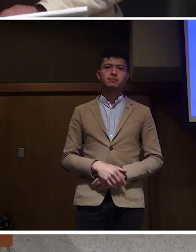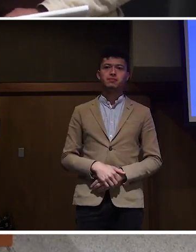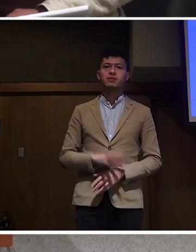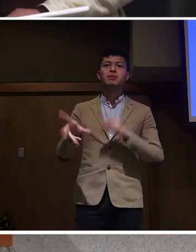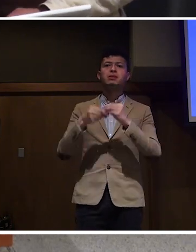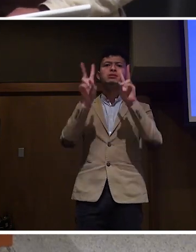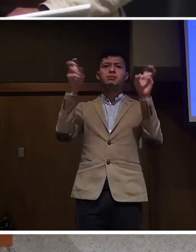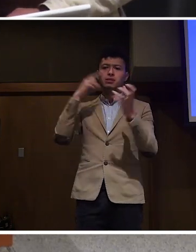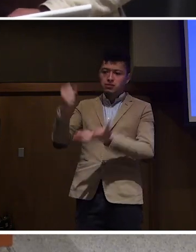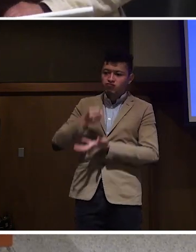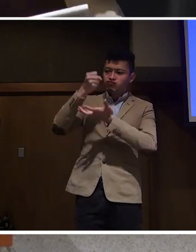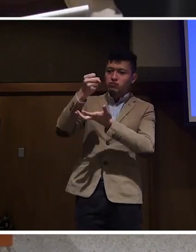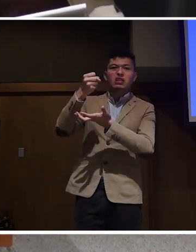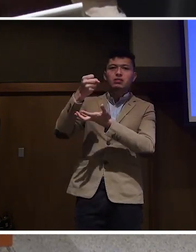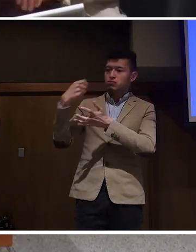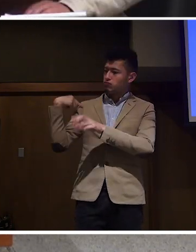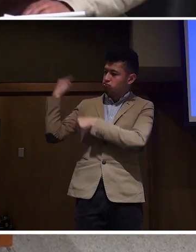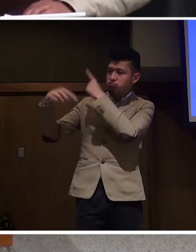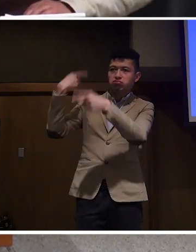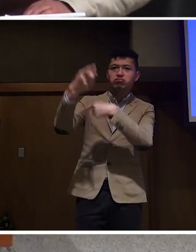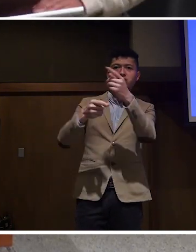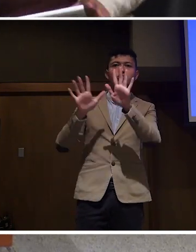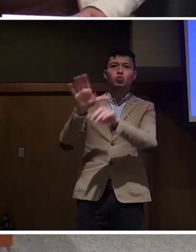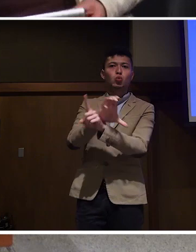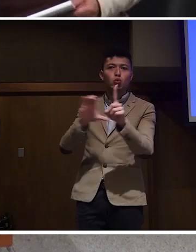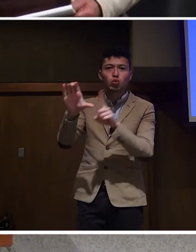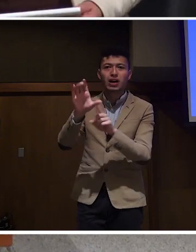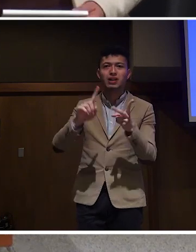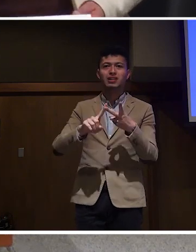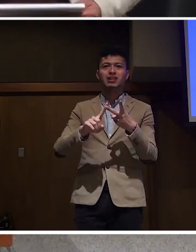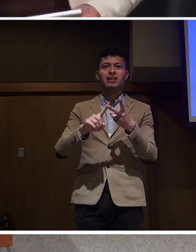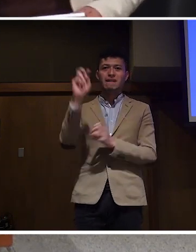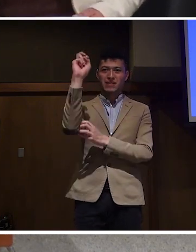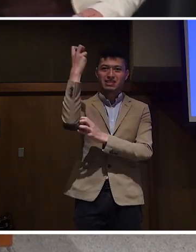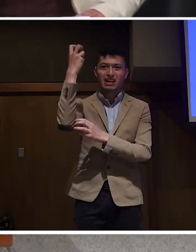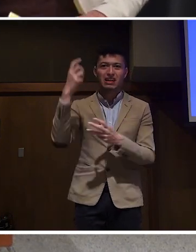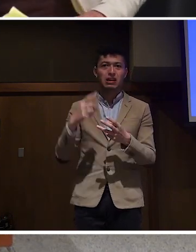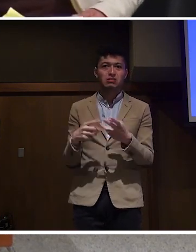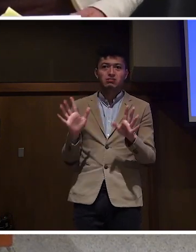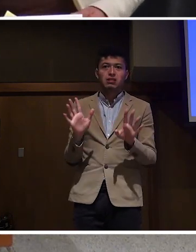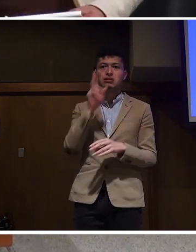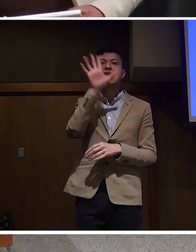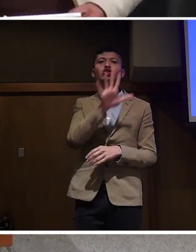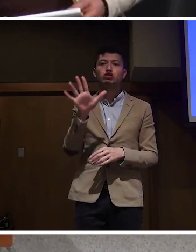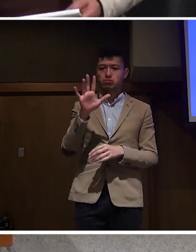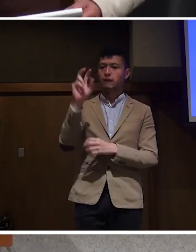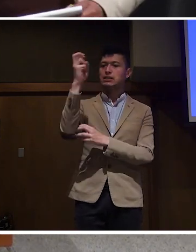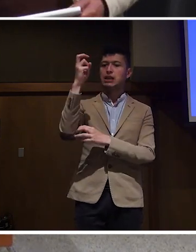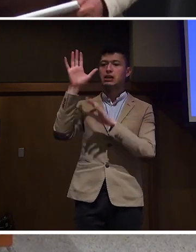patrimonio cultural de la nación, la Procuraduría General de la Nación y la Fiscalía General de la Nación. O sea, nación no existe allí